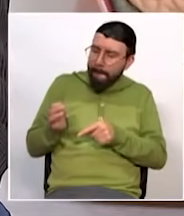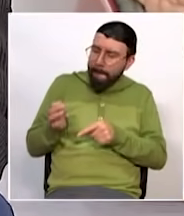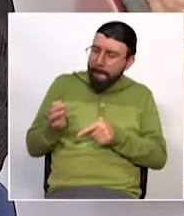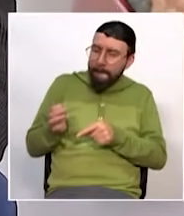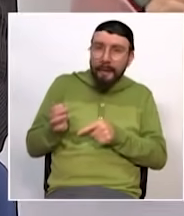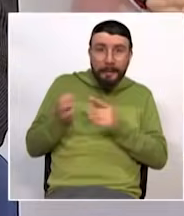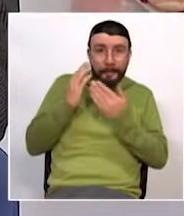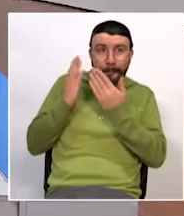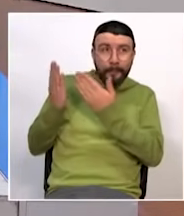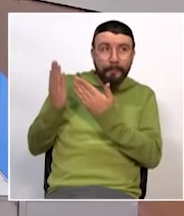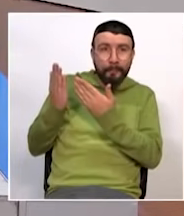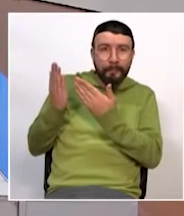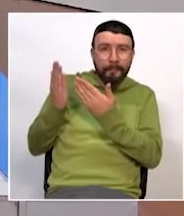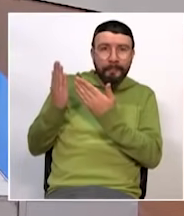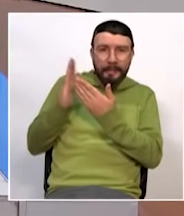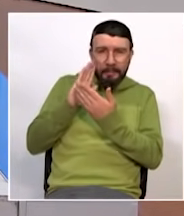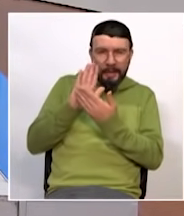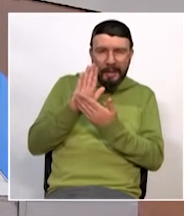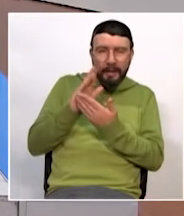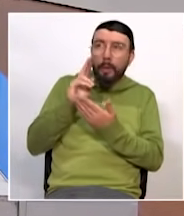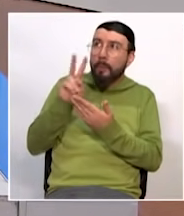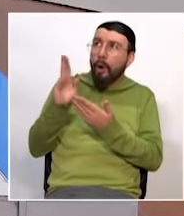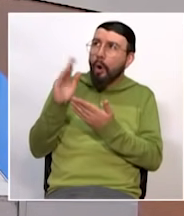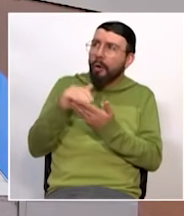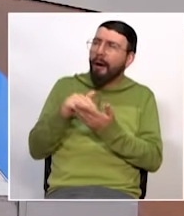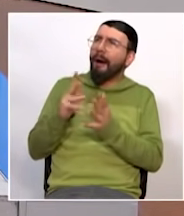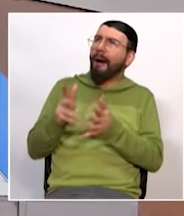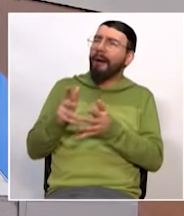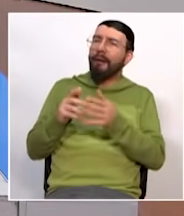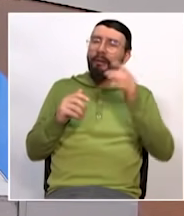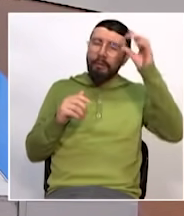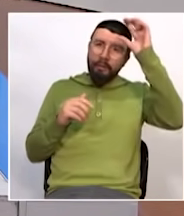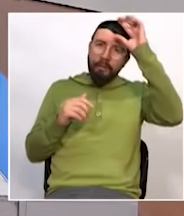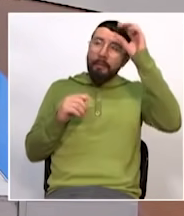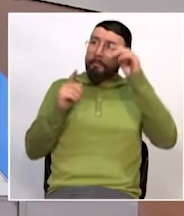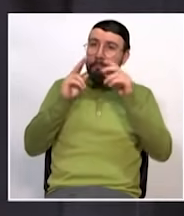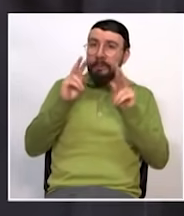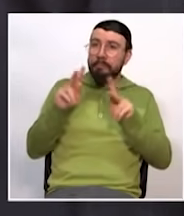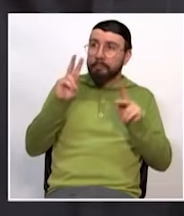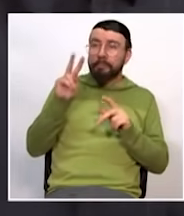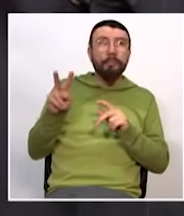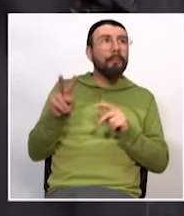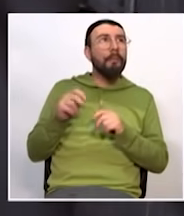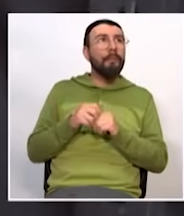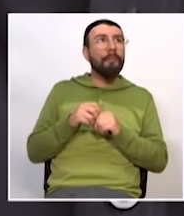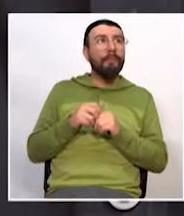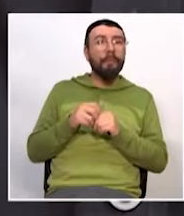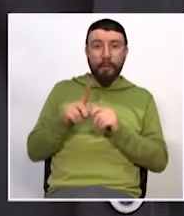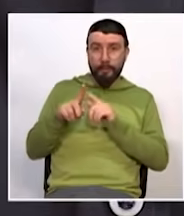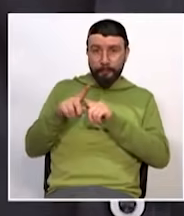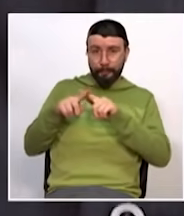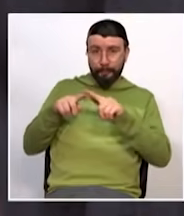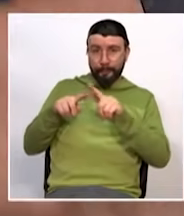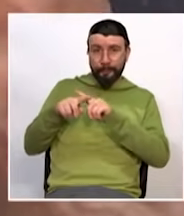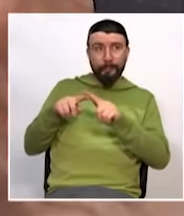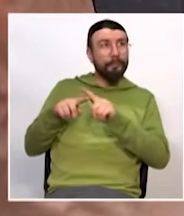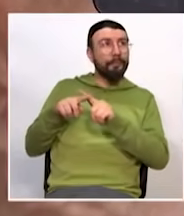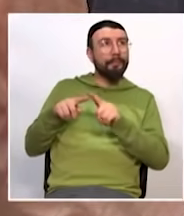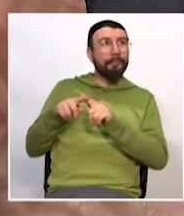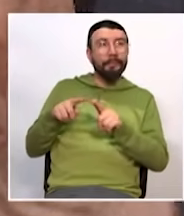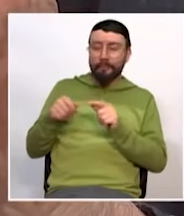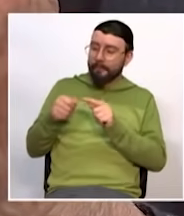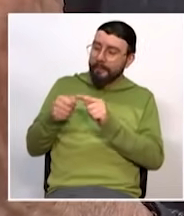nuestra cámara vuelva y haga lo que es muy importante que las personas capten bien bien la uña del dedo índice en eso está sobre la